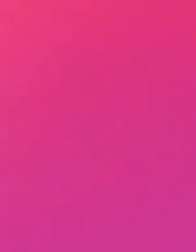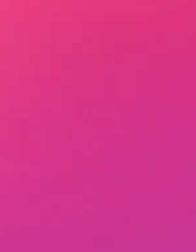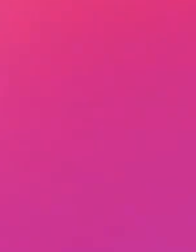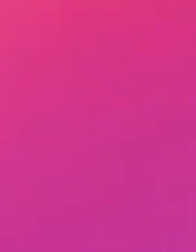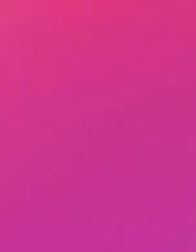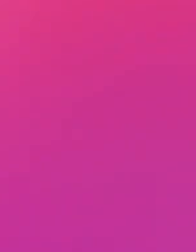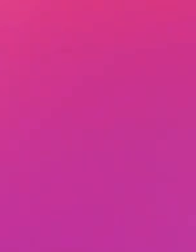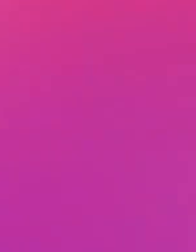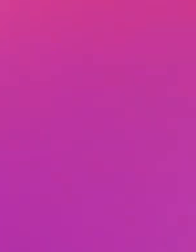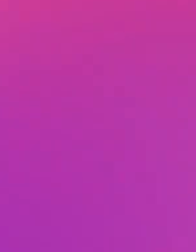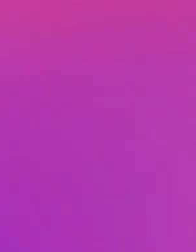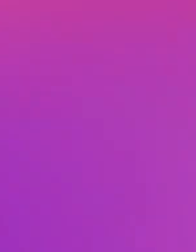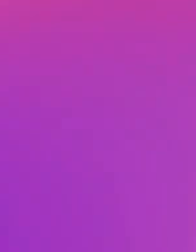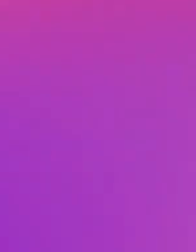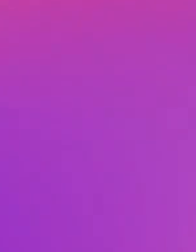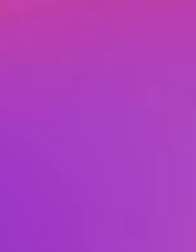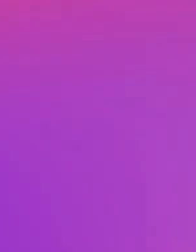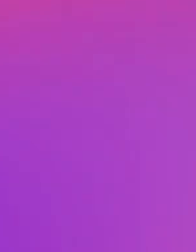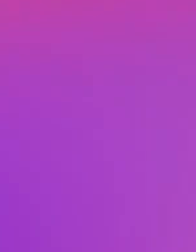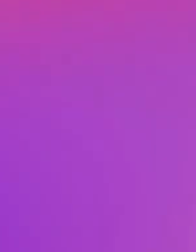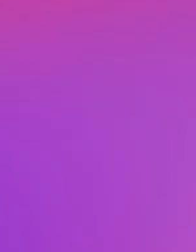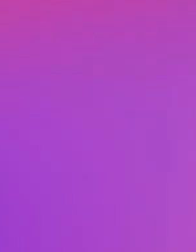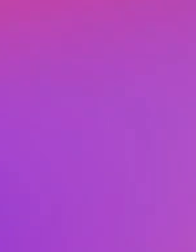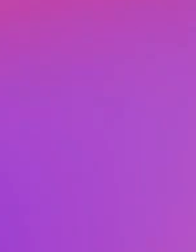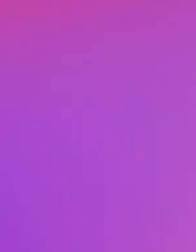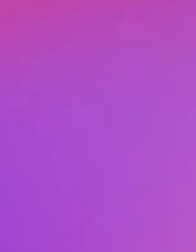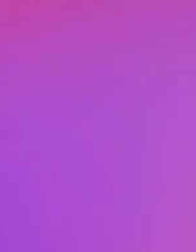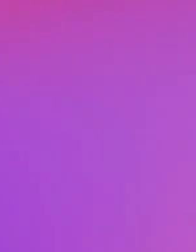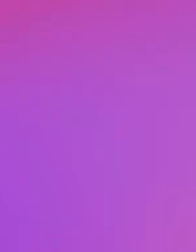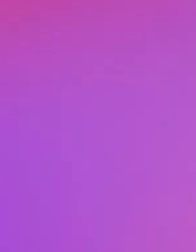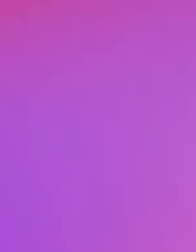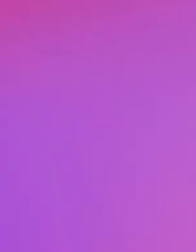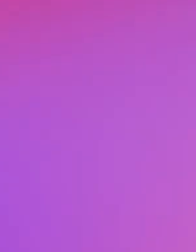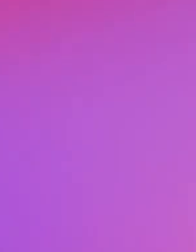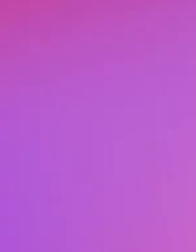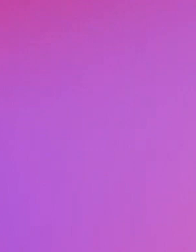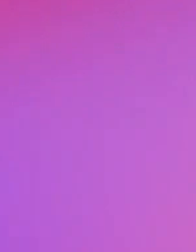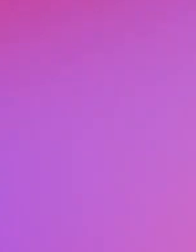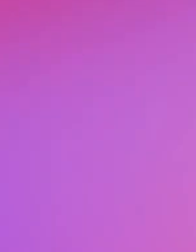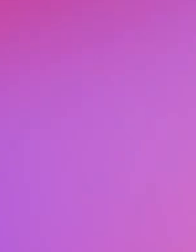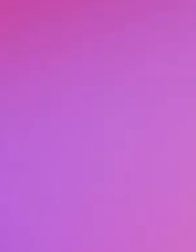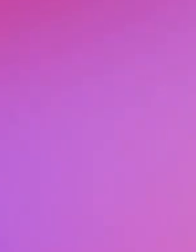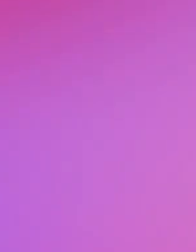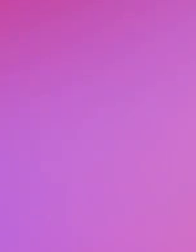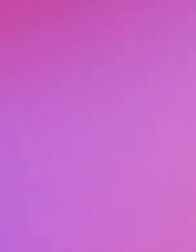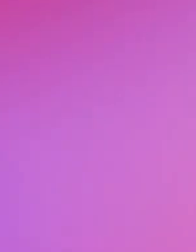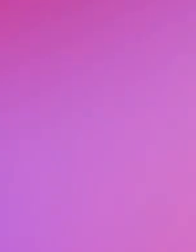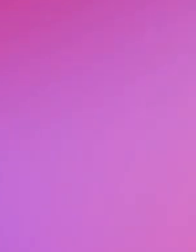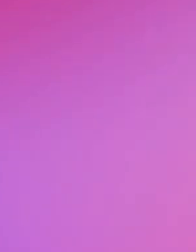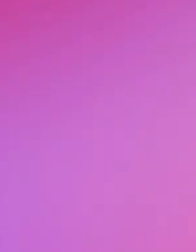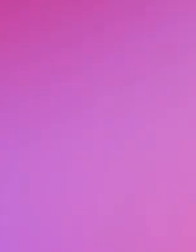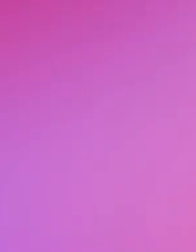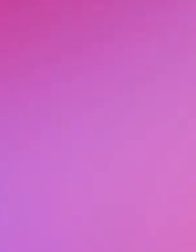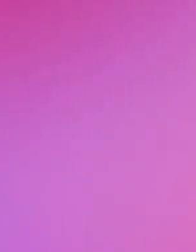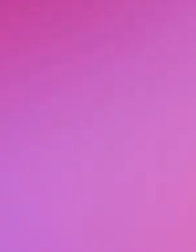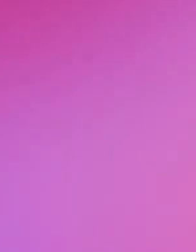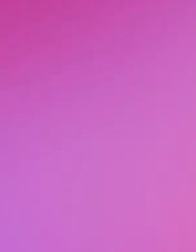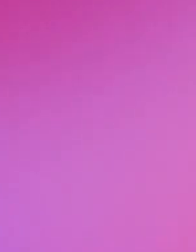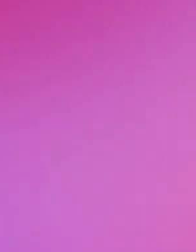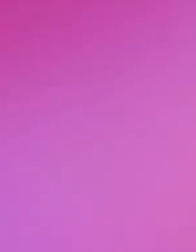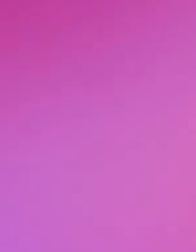También te invitamos a que consultes la plataforma nuevaescuelamexicana.cep.gov.mx.